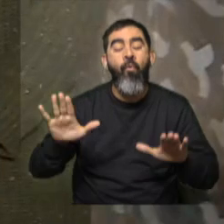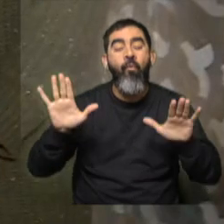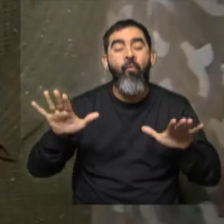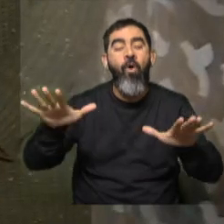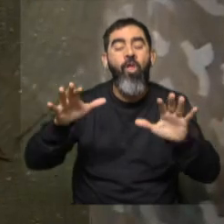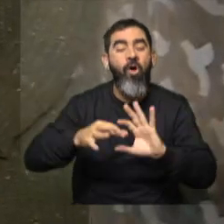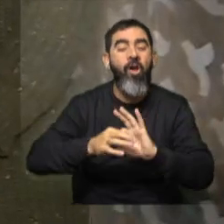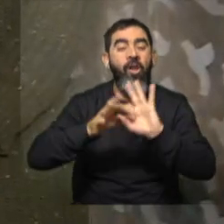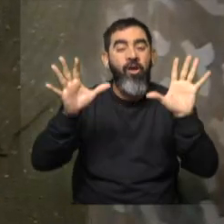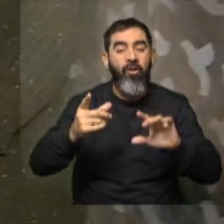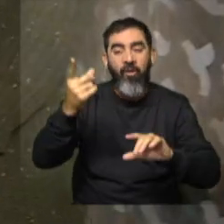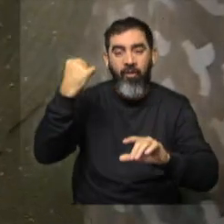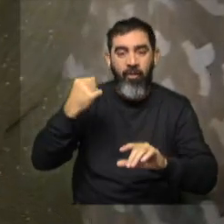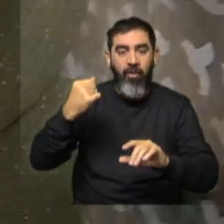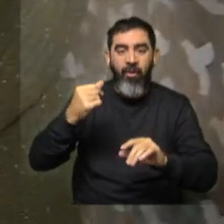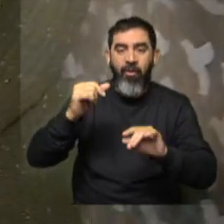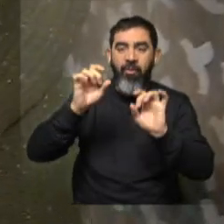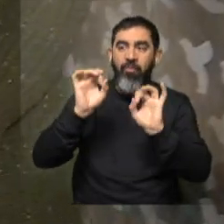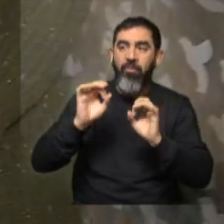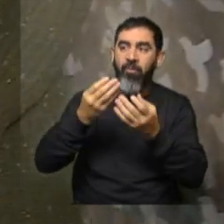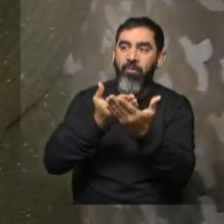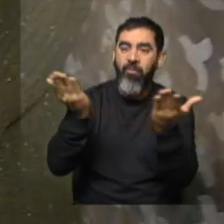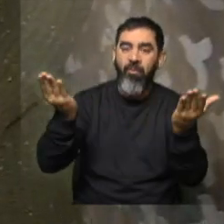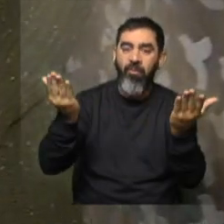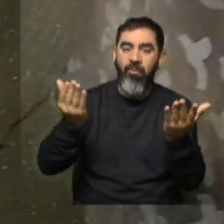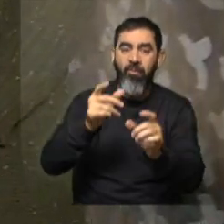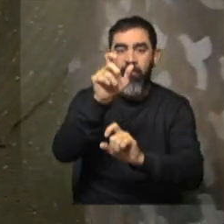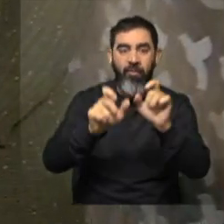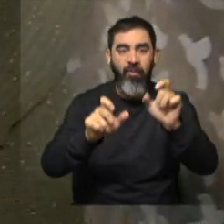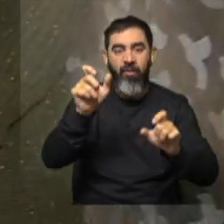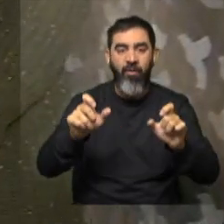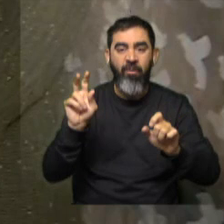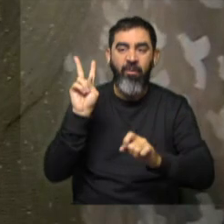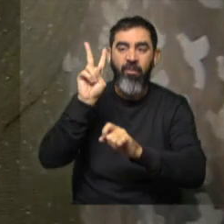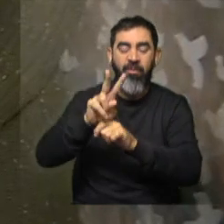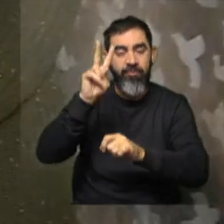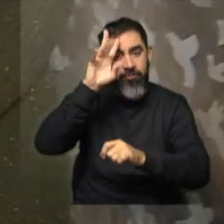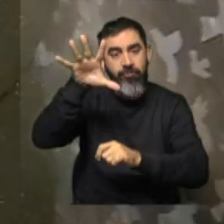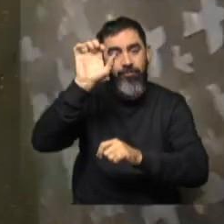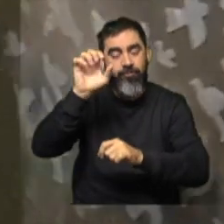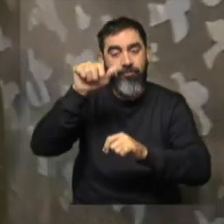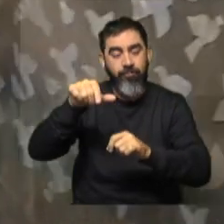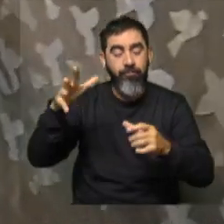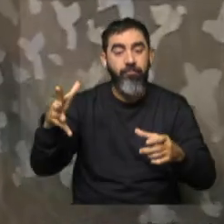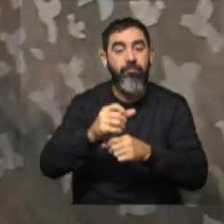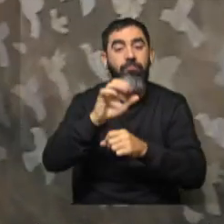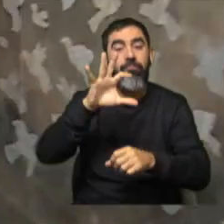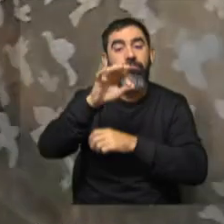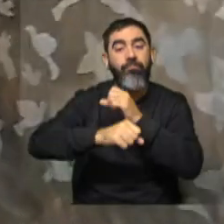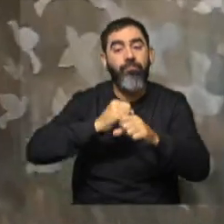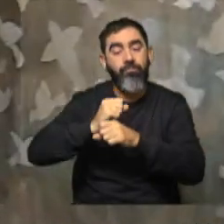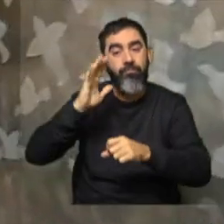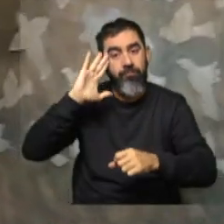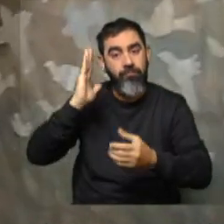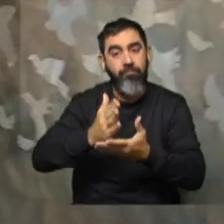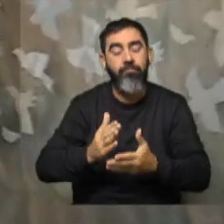puso ayer y que está acá expuesto para todos y todas para que recordemos en esta conmemoración de los 50 años del golpe.